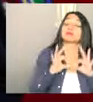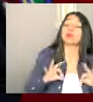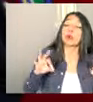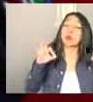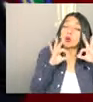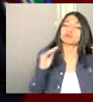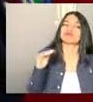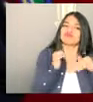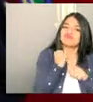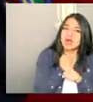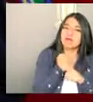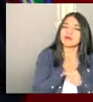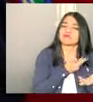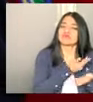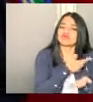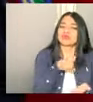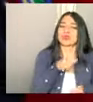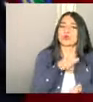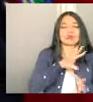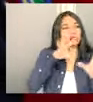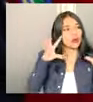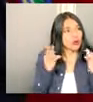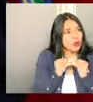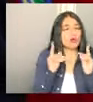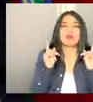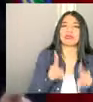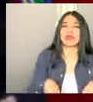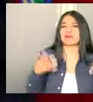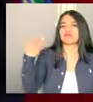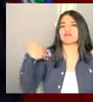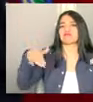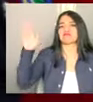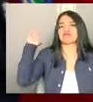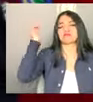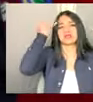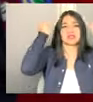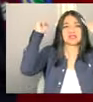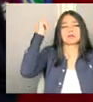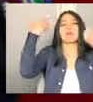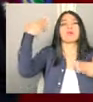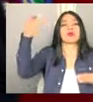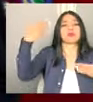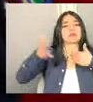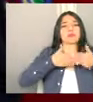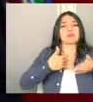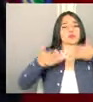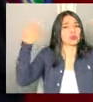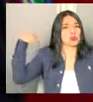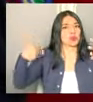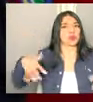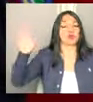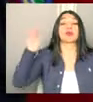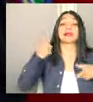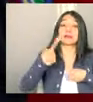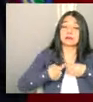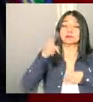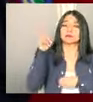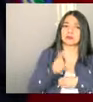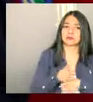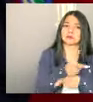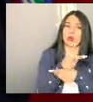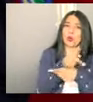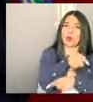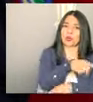los intereses de la ciudad. Todos deberían despojarse de sus camisetas y trabajar por Quito. Quito necesita del apoyo del